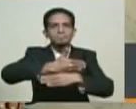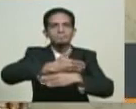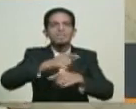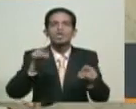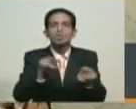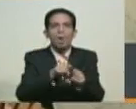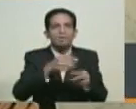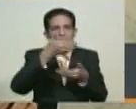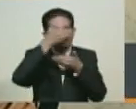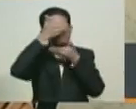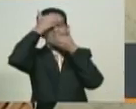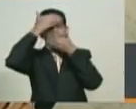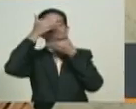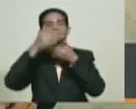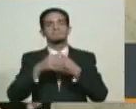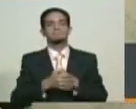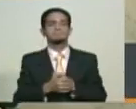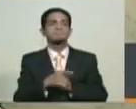crimen.